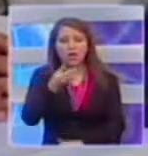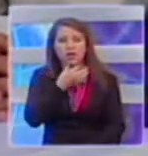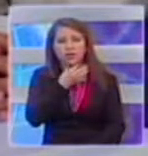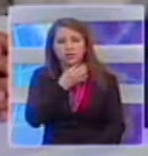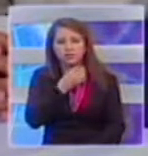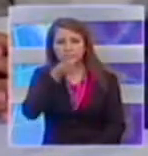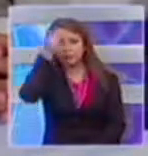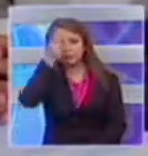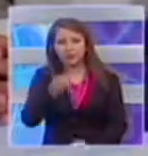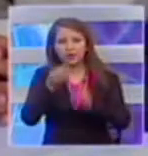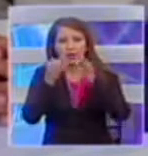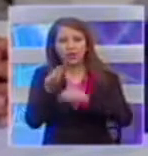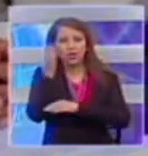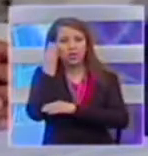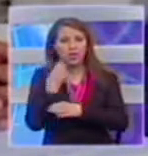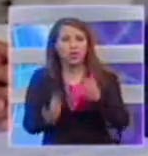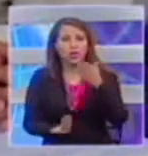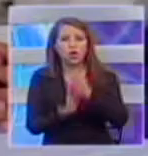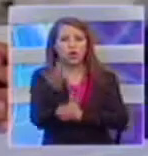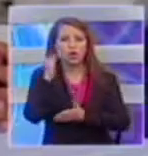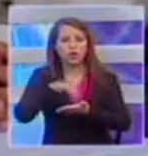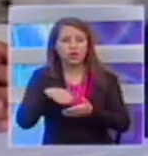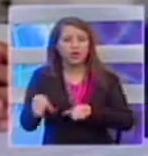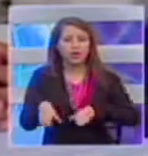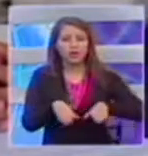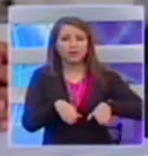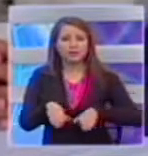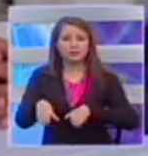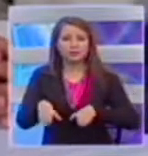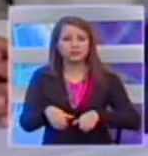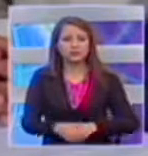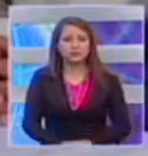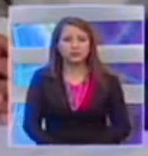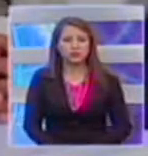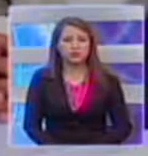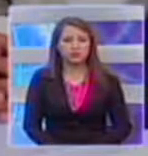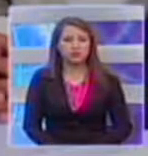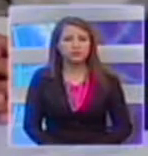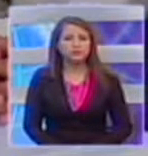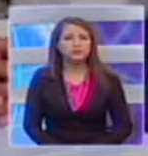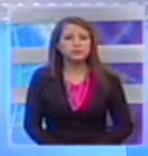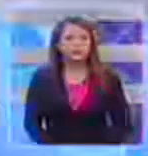para definir fechas de nuevas acciones. Santiago Villasañay, Telerama Noticias.